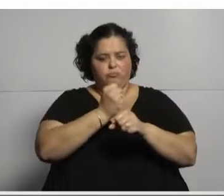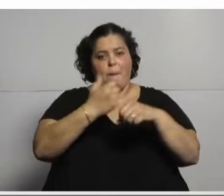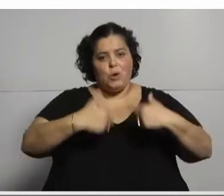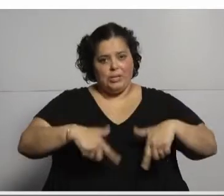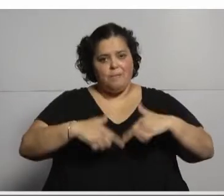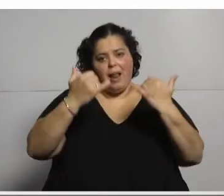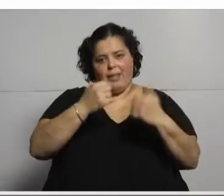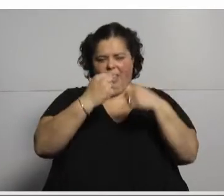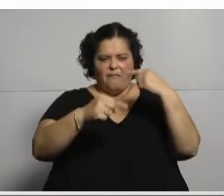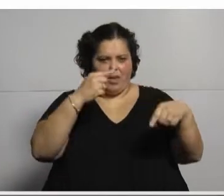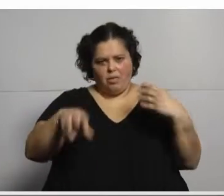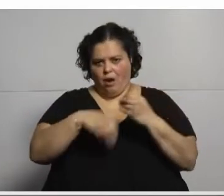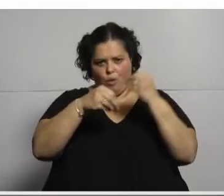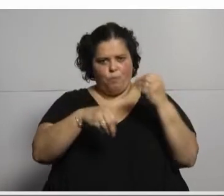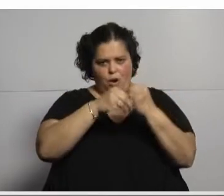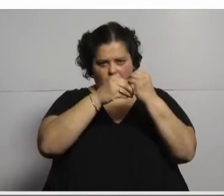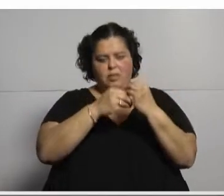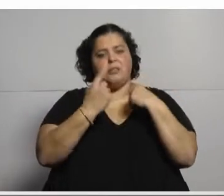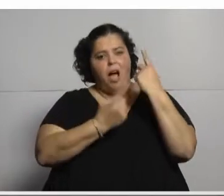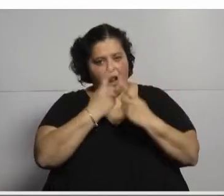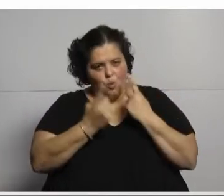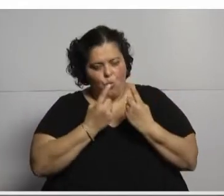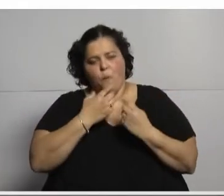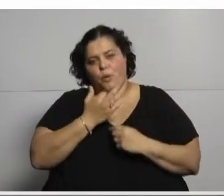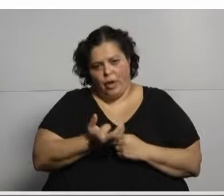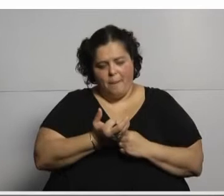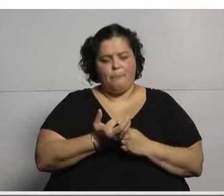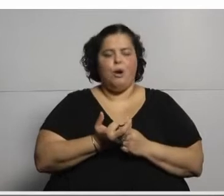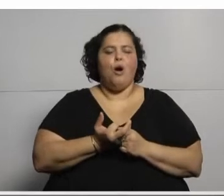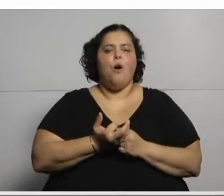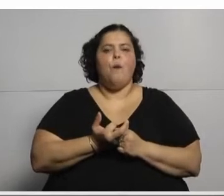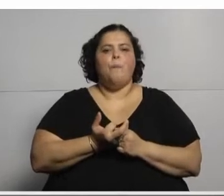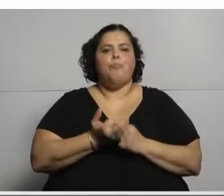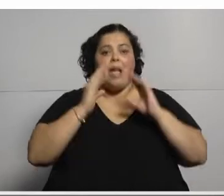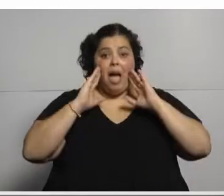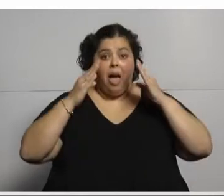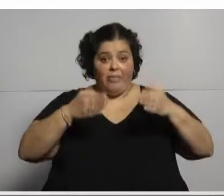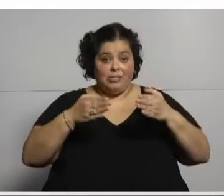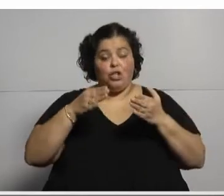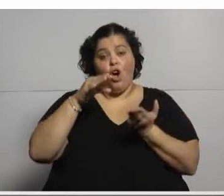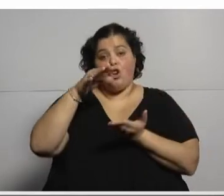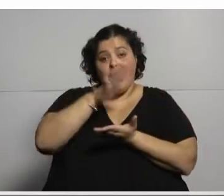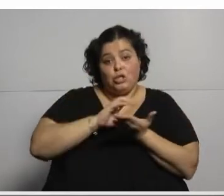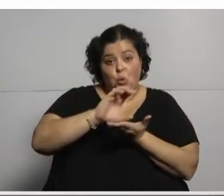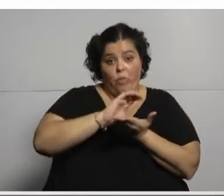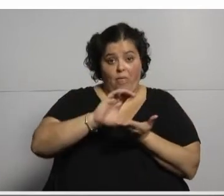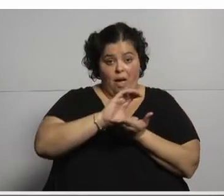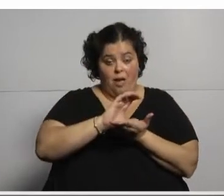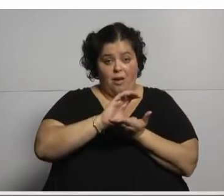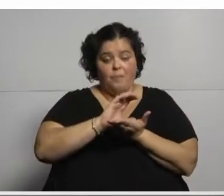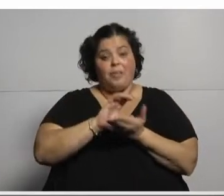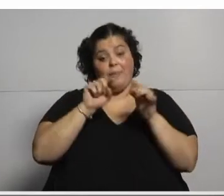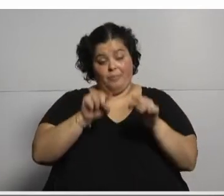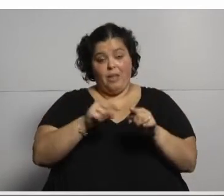los cuales nosotros intervenimos con algunos de ellos, como el de atención ciudadana, es un modelo integral de atención ciudadana, el de